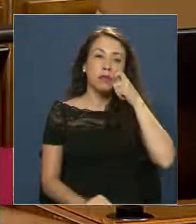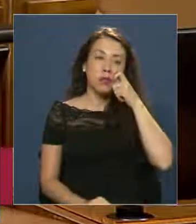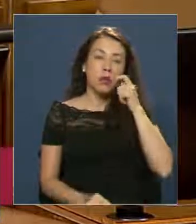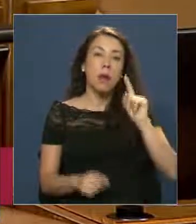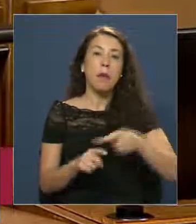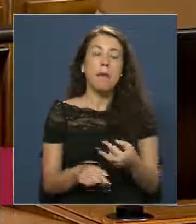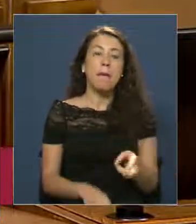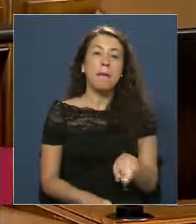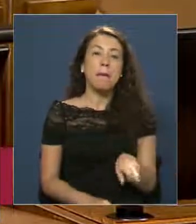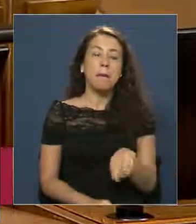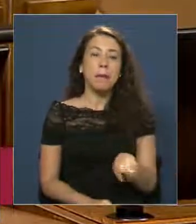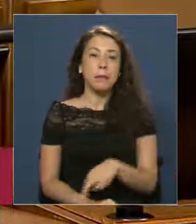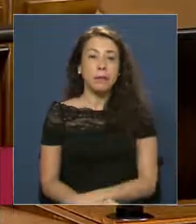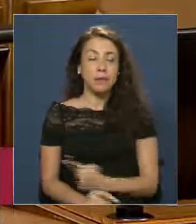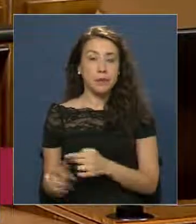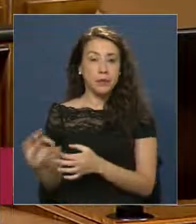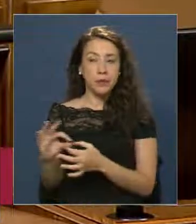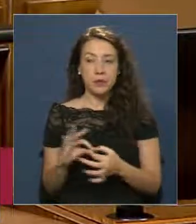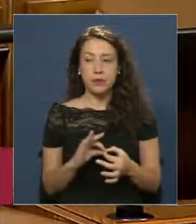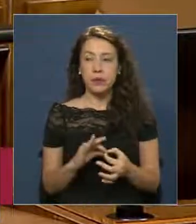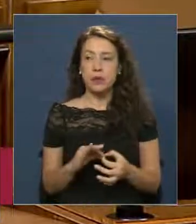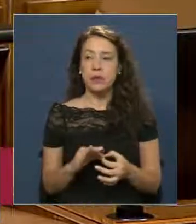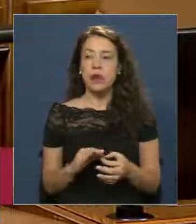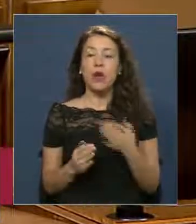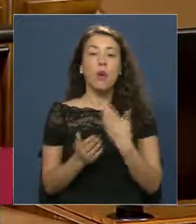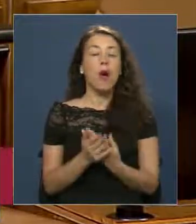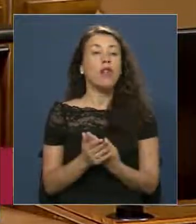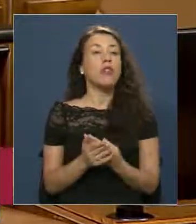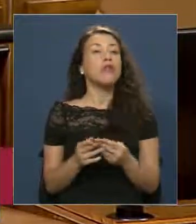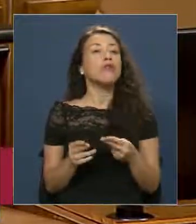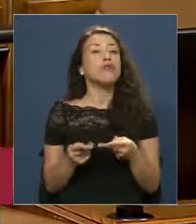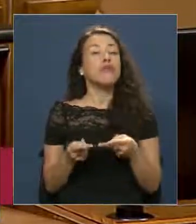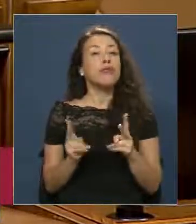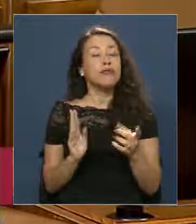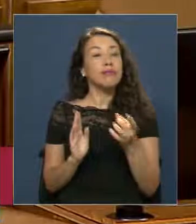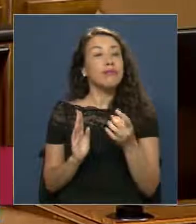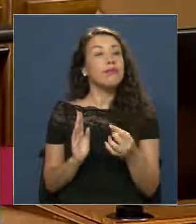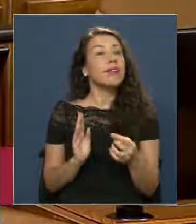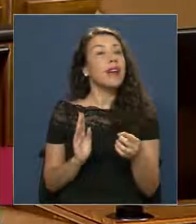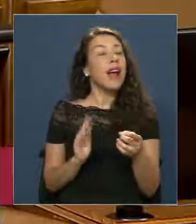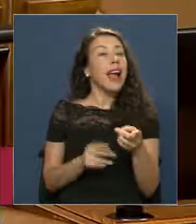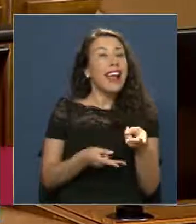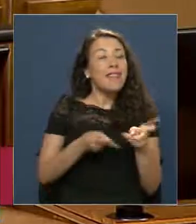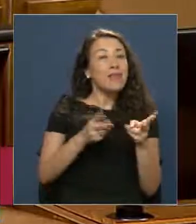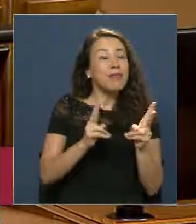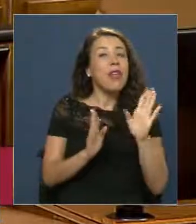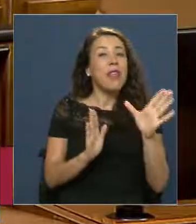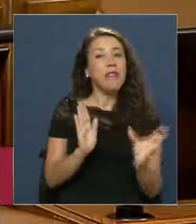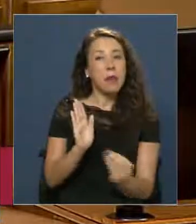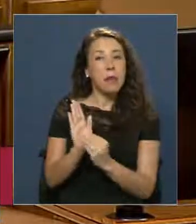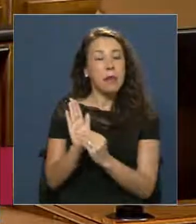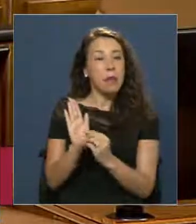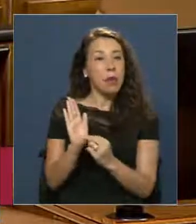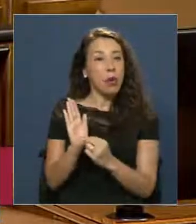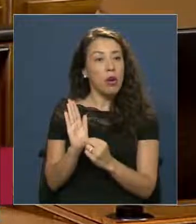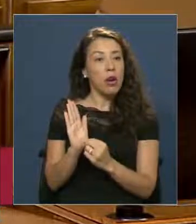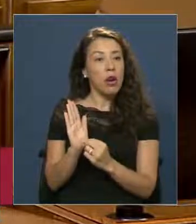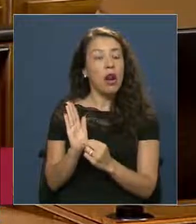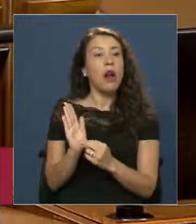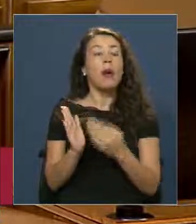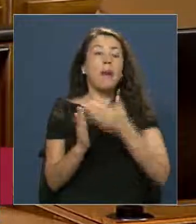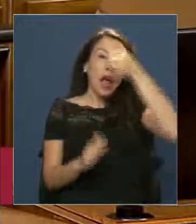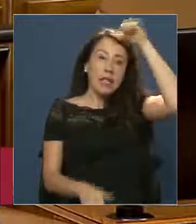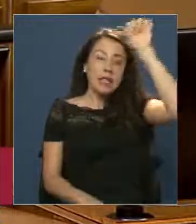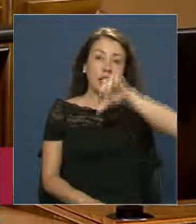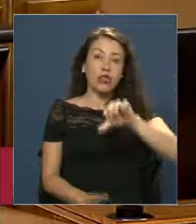una y otra vez. Por eso es que la justificación tiene que quedar incorporada en el juicio de reproche